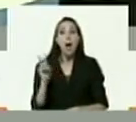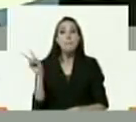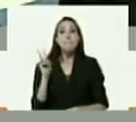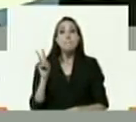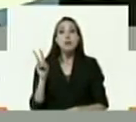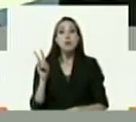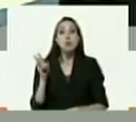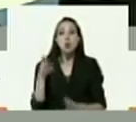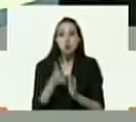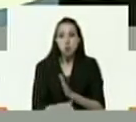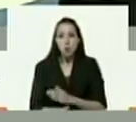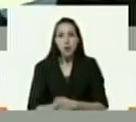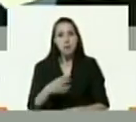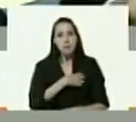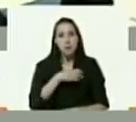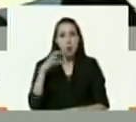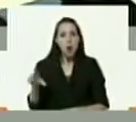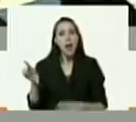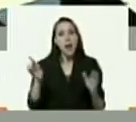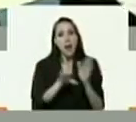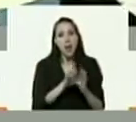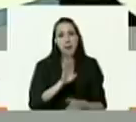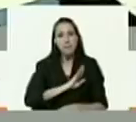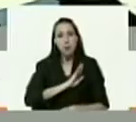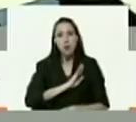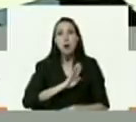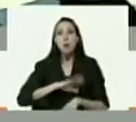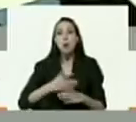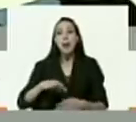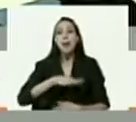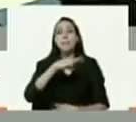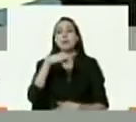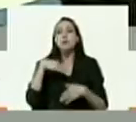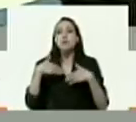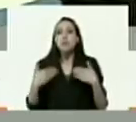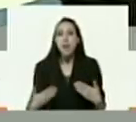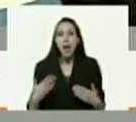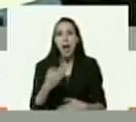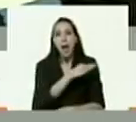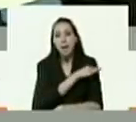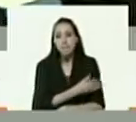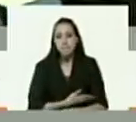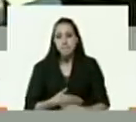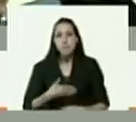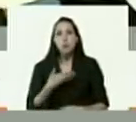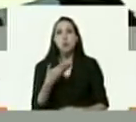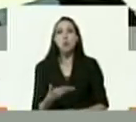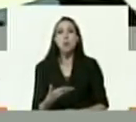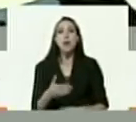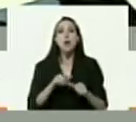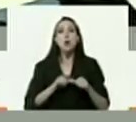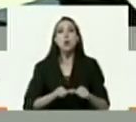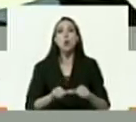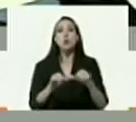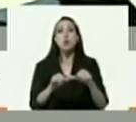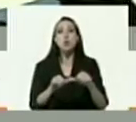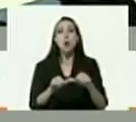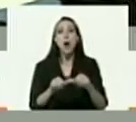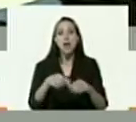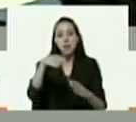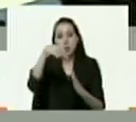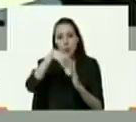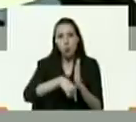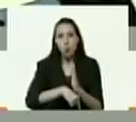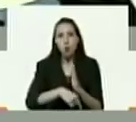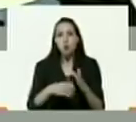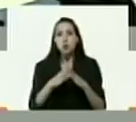soberanía y hacia sus leyes. El espíritu es para poder seguir, continuar y profundizar la